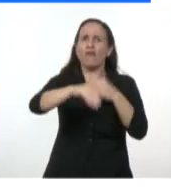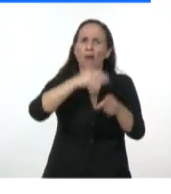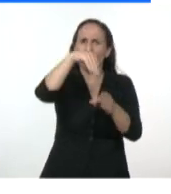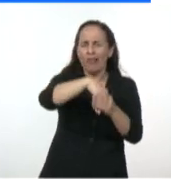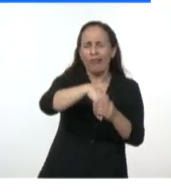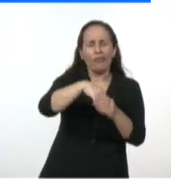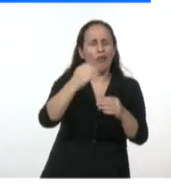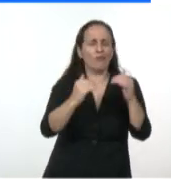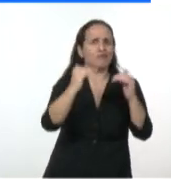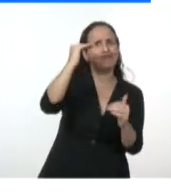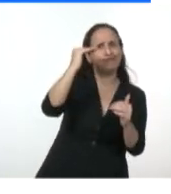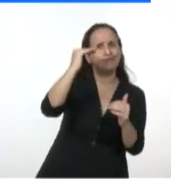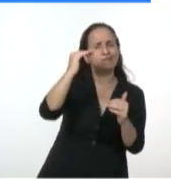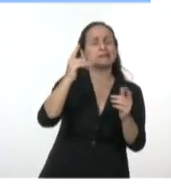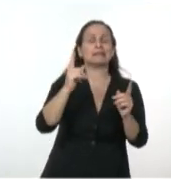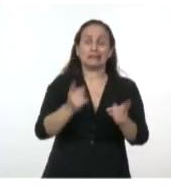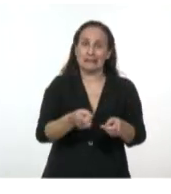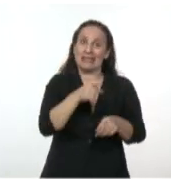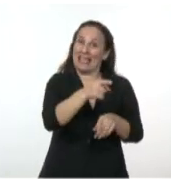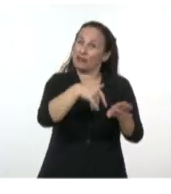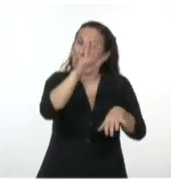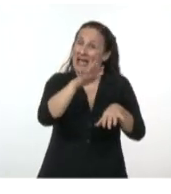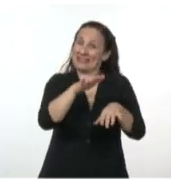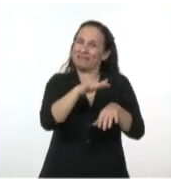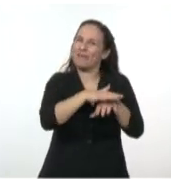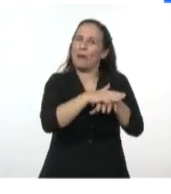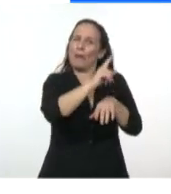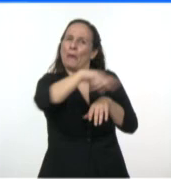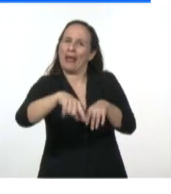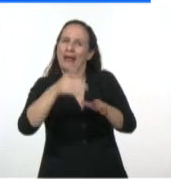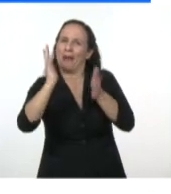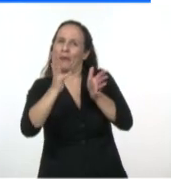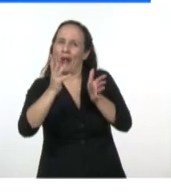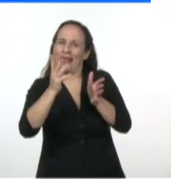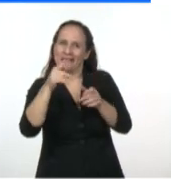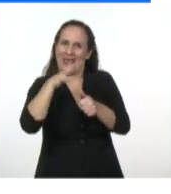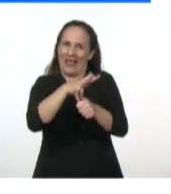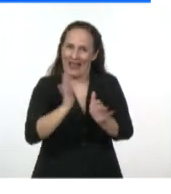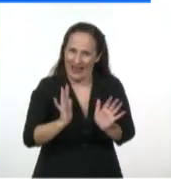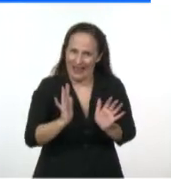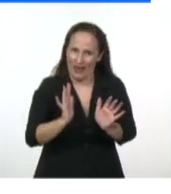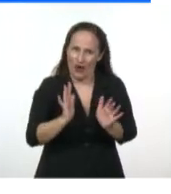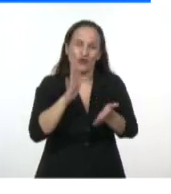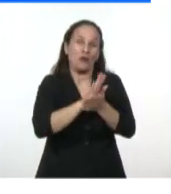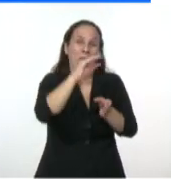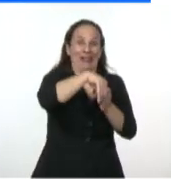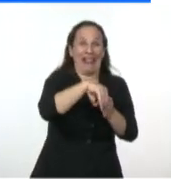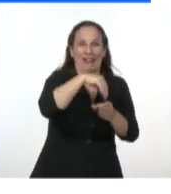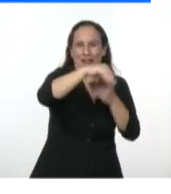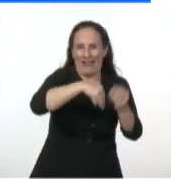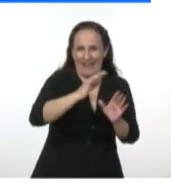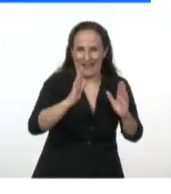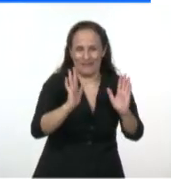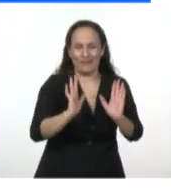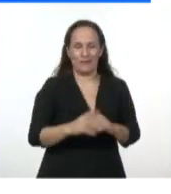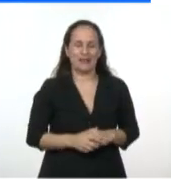cual, digamos, es una de las bases fundamentales de la violencia de género en el ámbito de las relaciones familiares o domésticas. Una